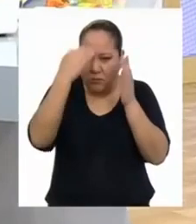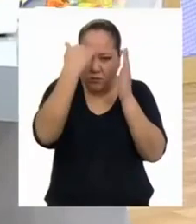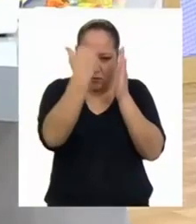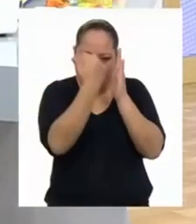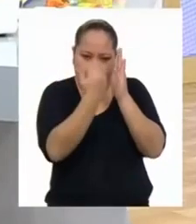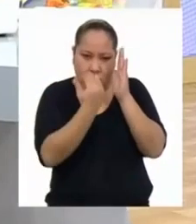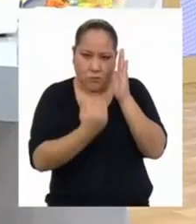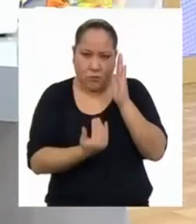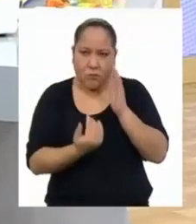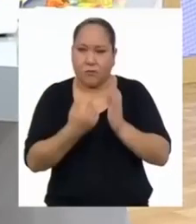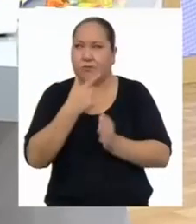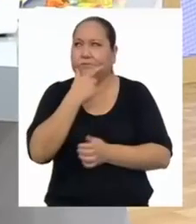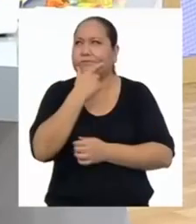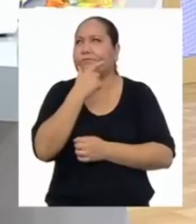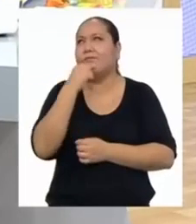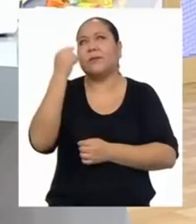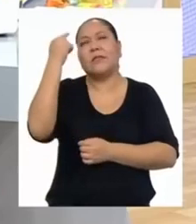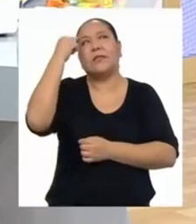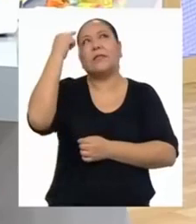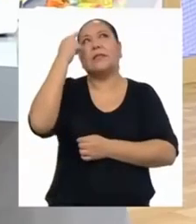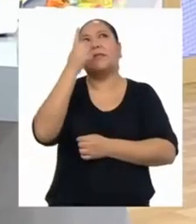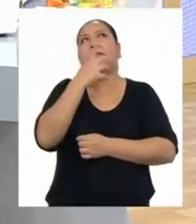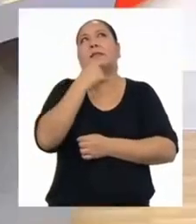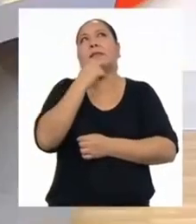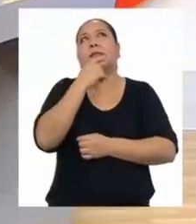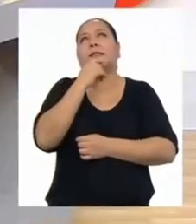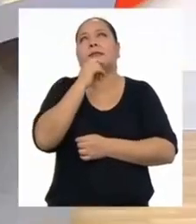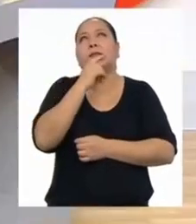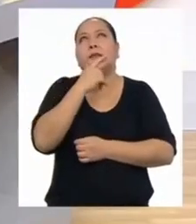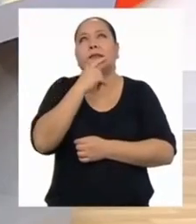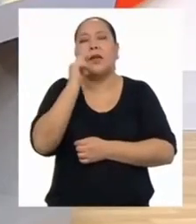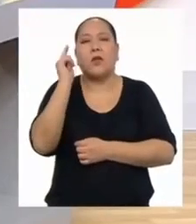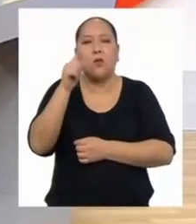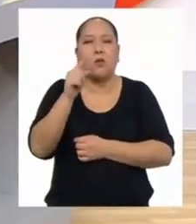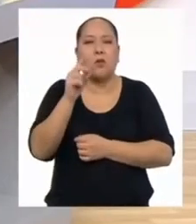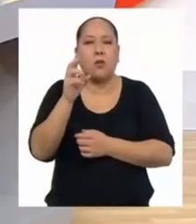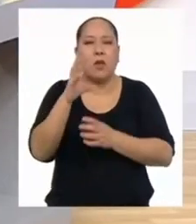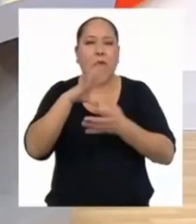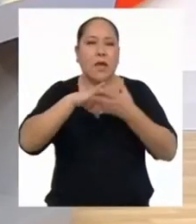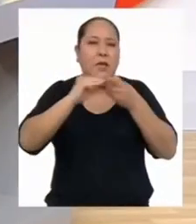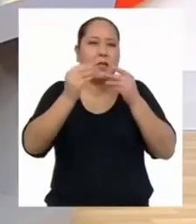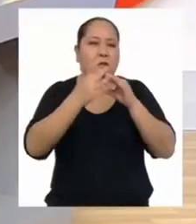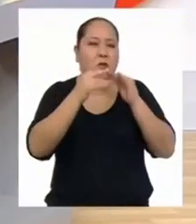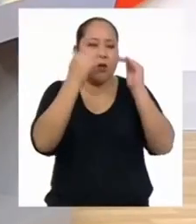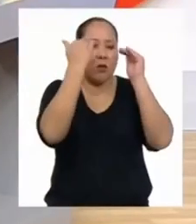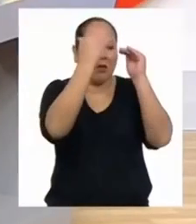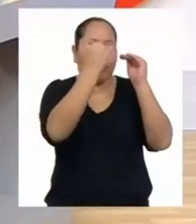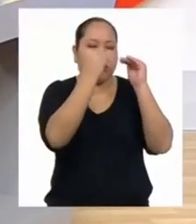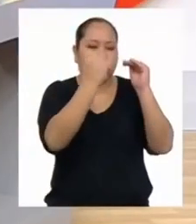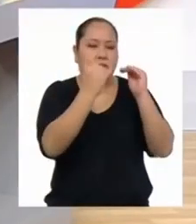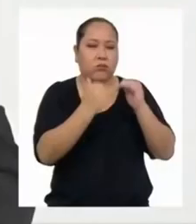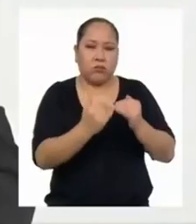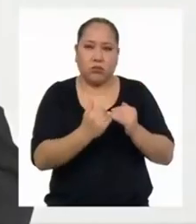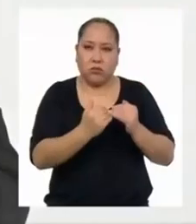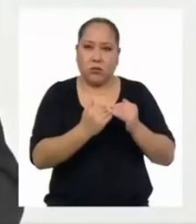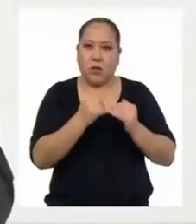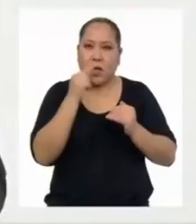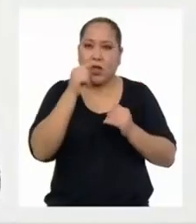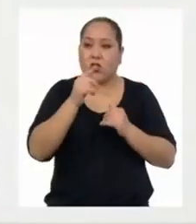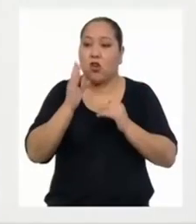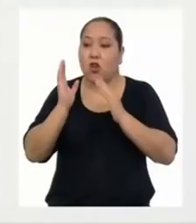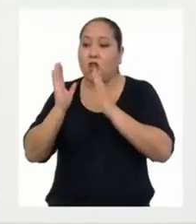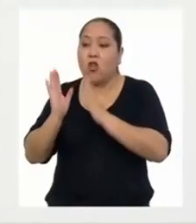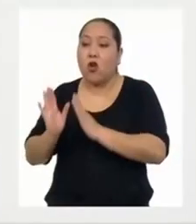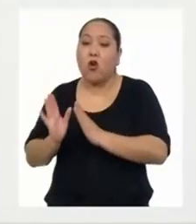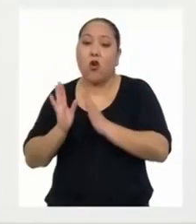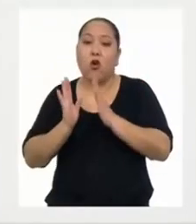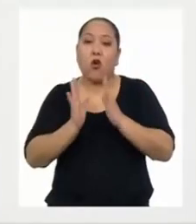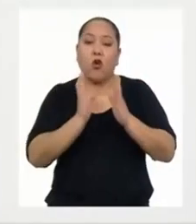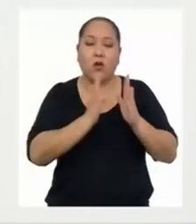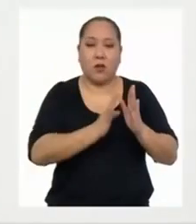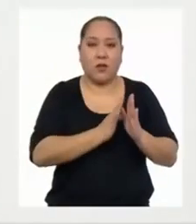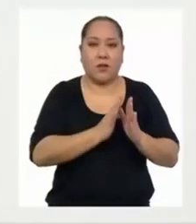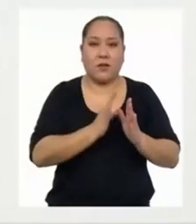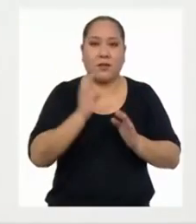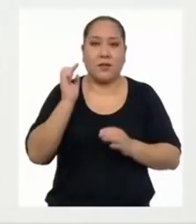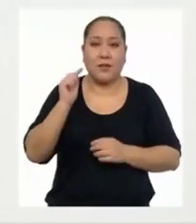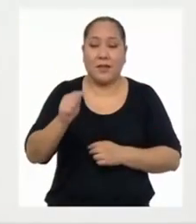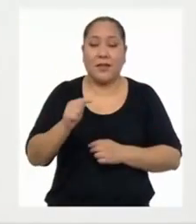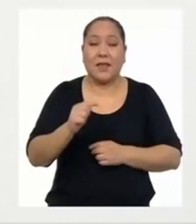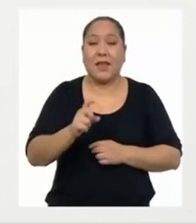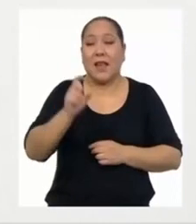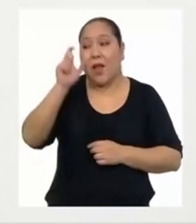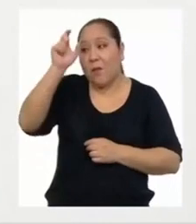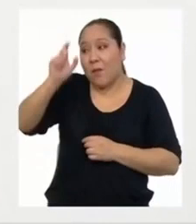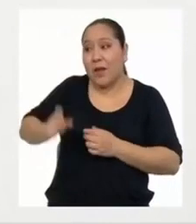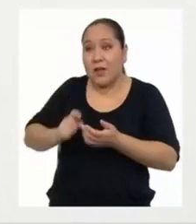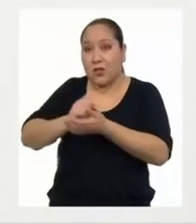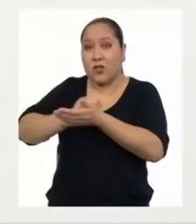ha hecho pensar mucho en una narración. Todos los hechos se nos han contado en un orden. Si el autor ha compartido